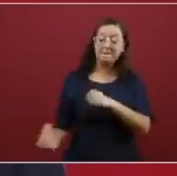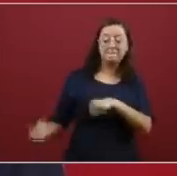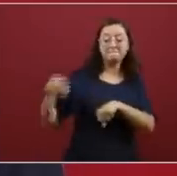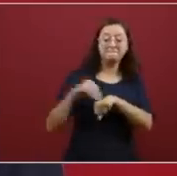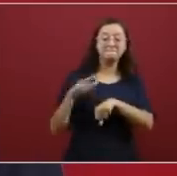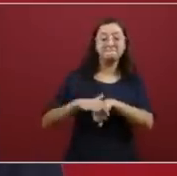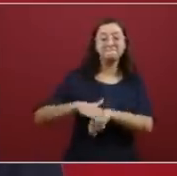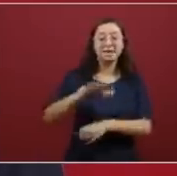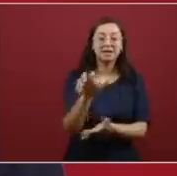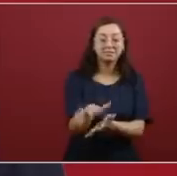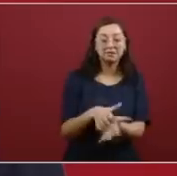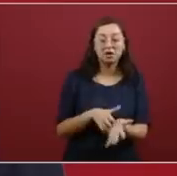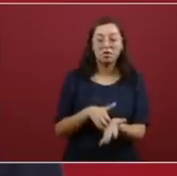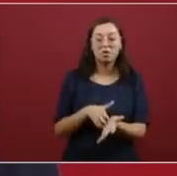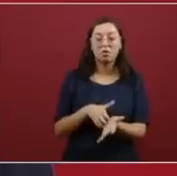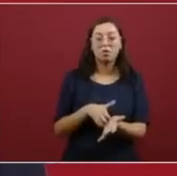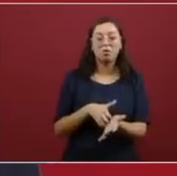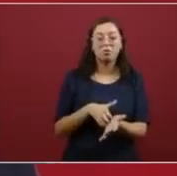ahorrar